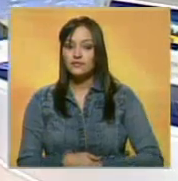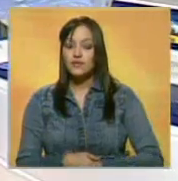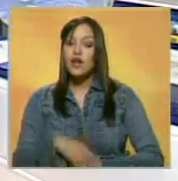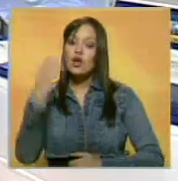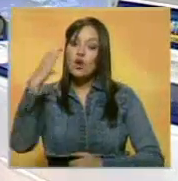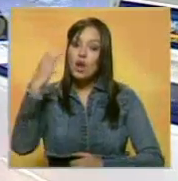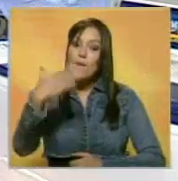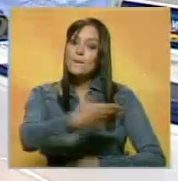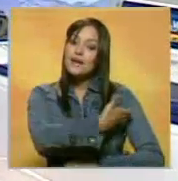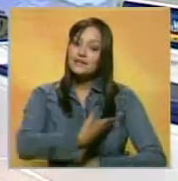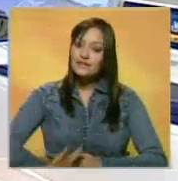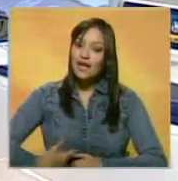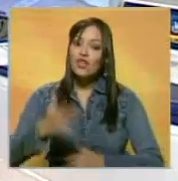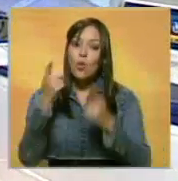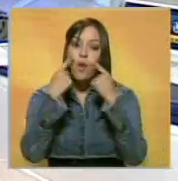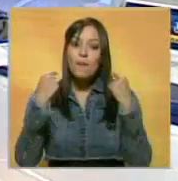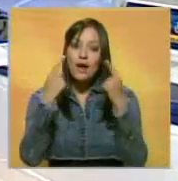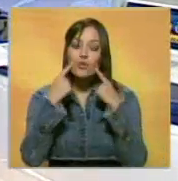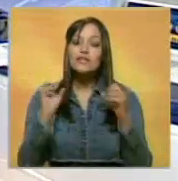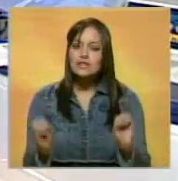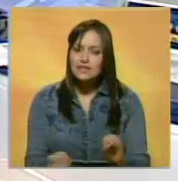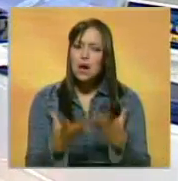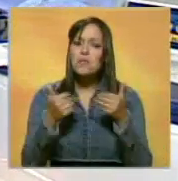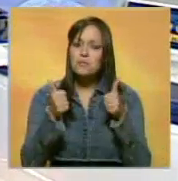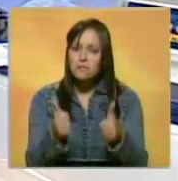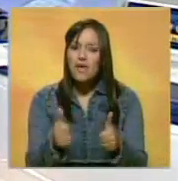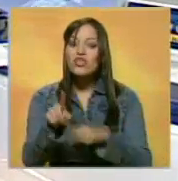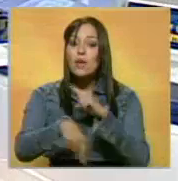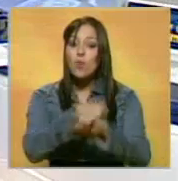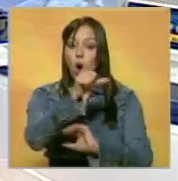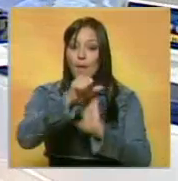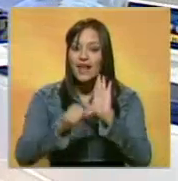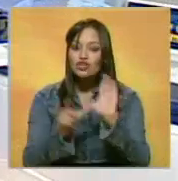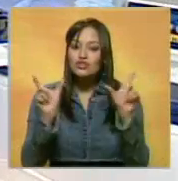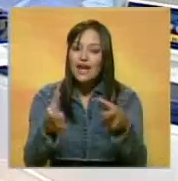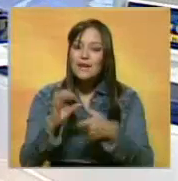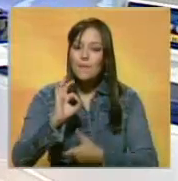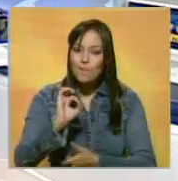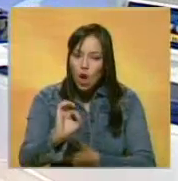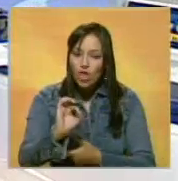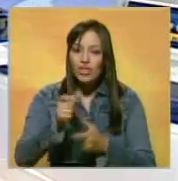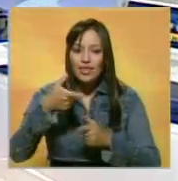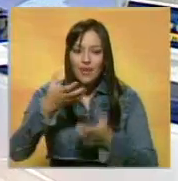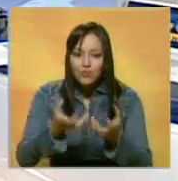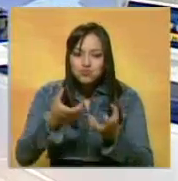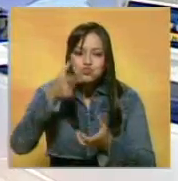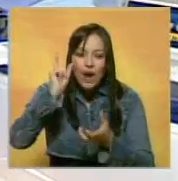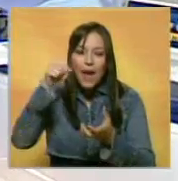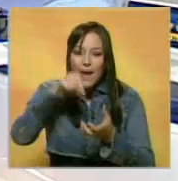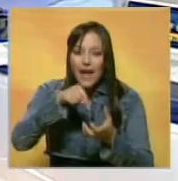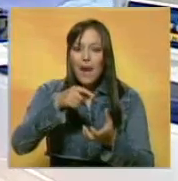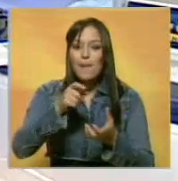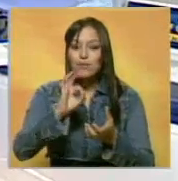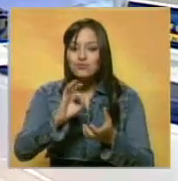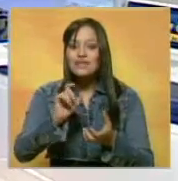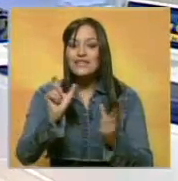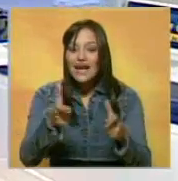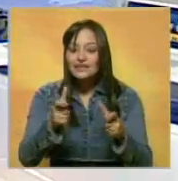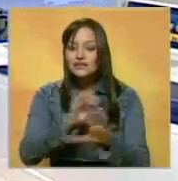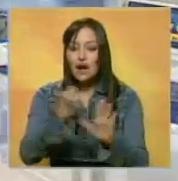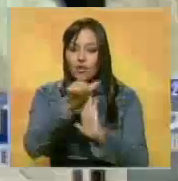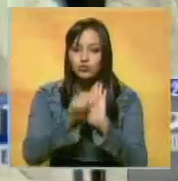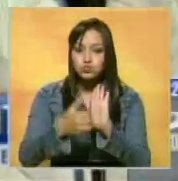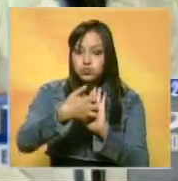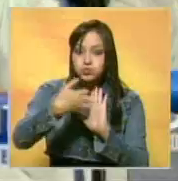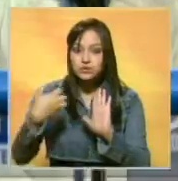en Colombia el presidente Juan Manuel Santos se recupera favorablemente de la cirugía de cáncer de próstata según el director médico de la clínica Santa Fe de Bogotá